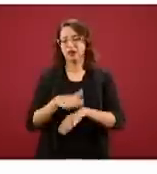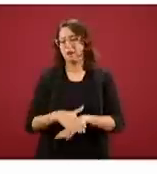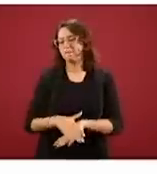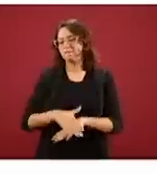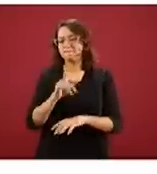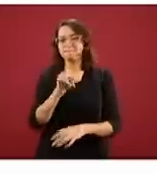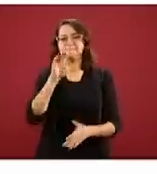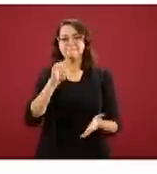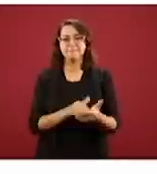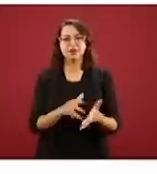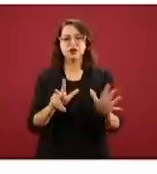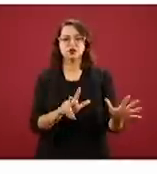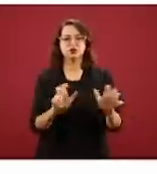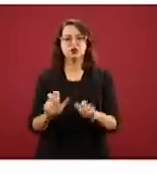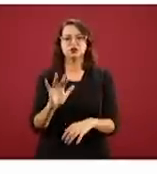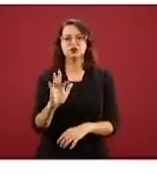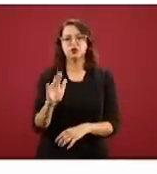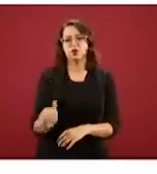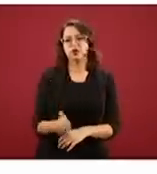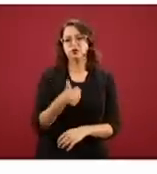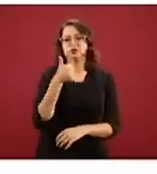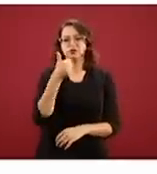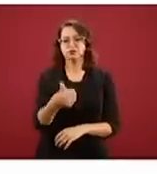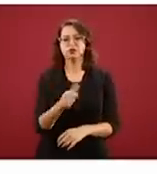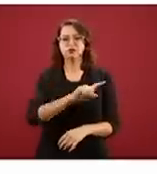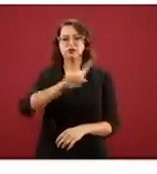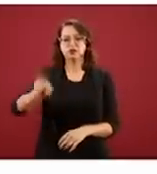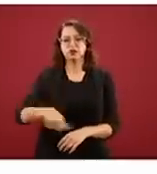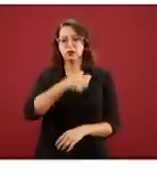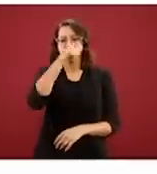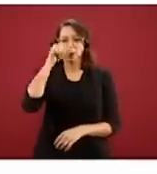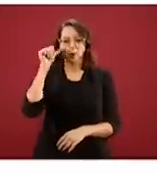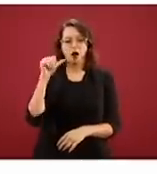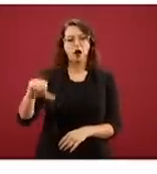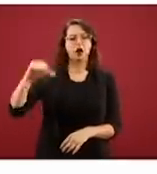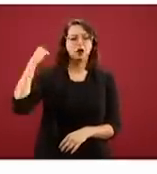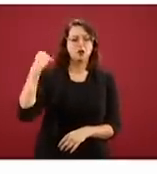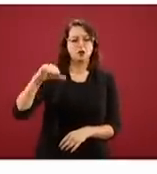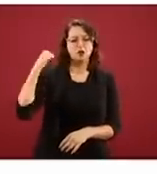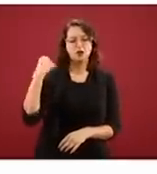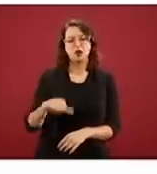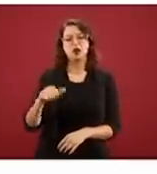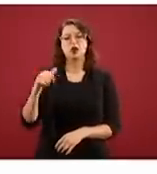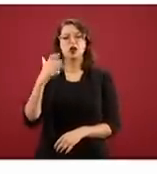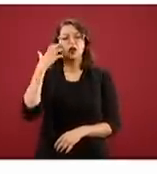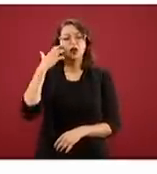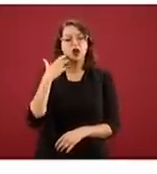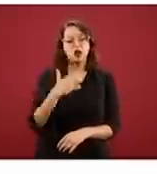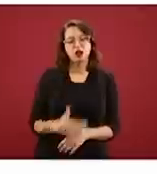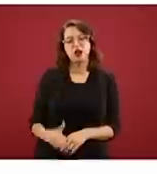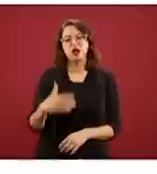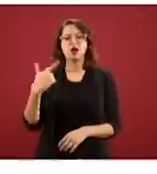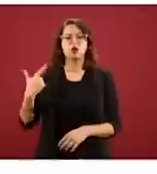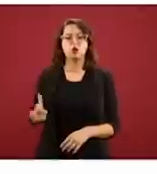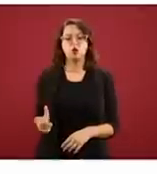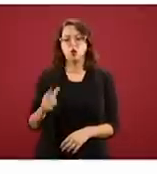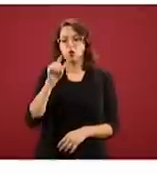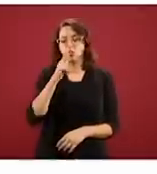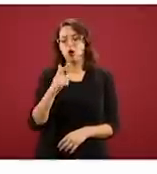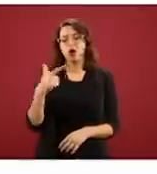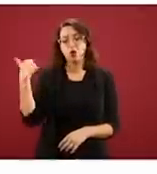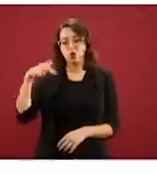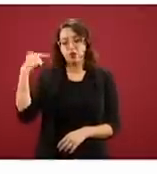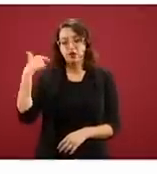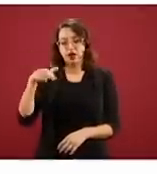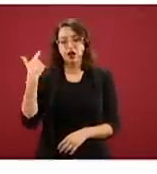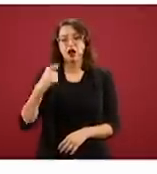con 1,856, le siguen Juárez, Acapulco, León, Guanajuato, Culiacán, Guadalajara, Benito Juárez,